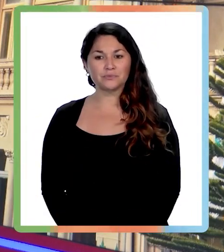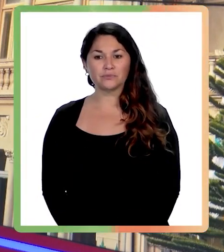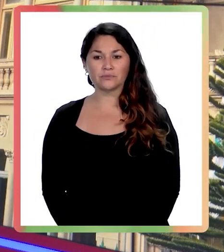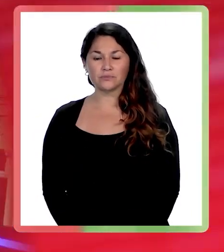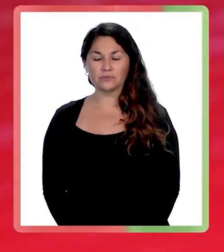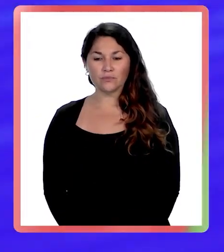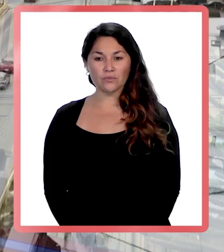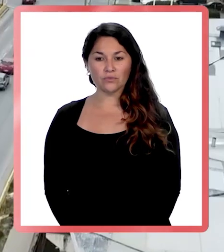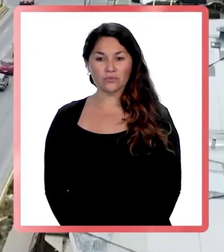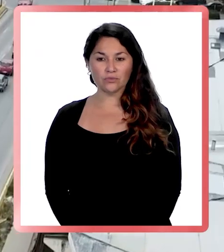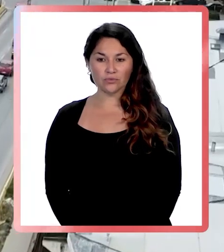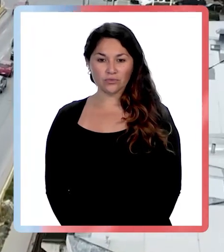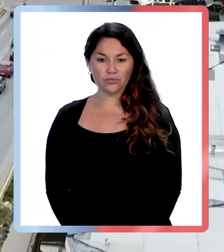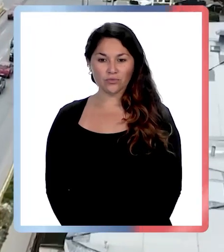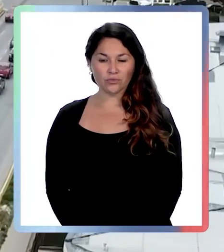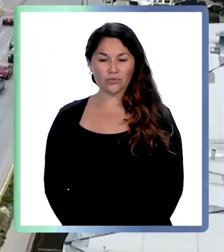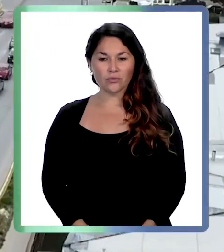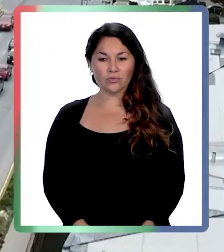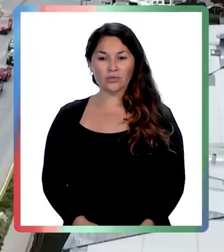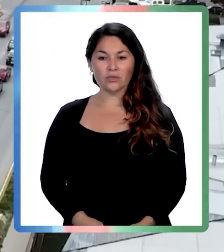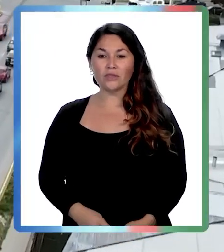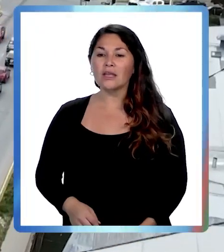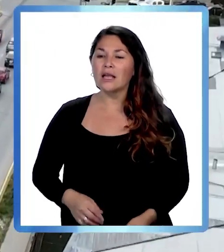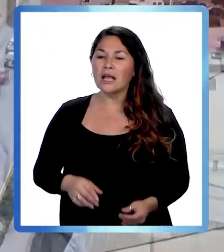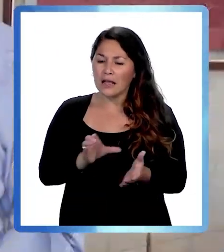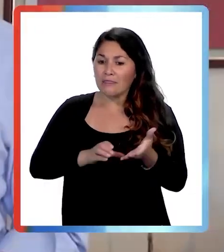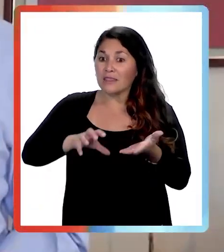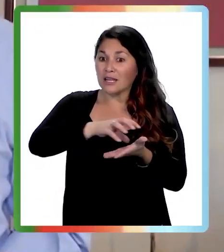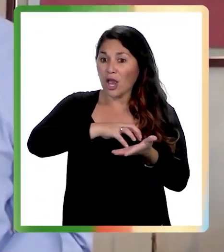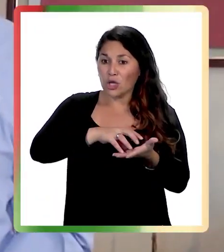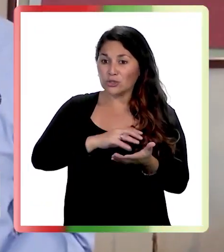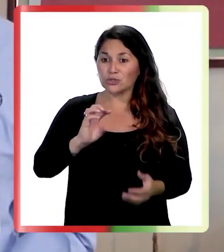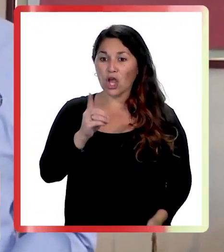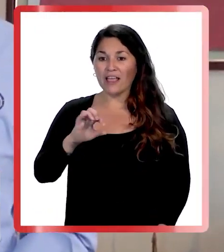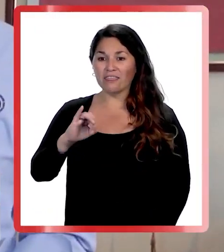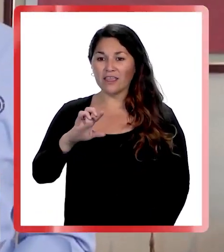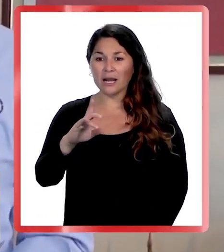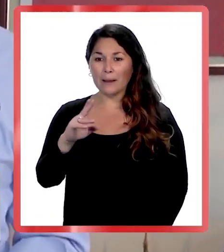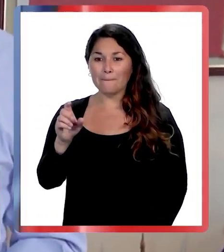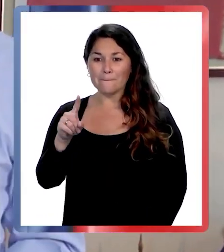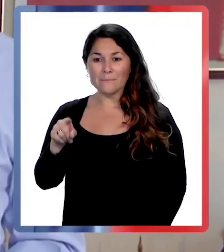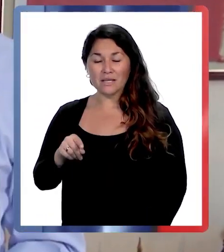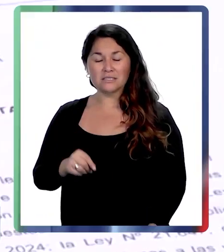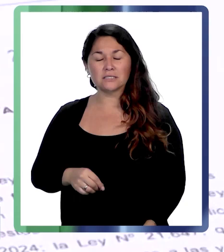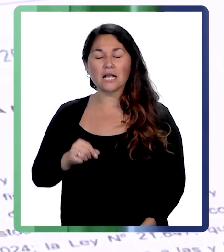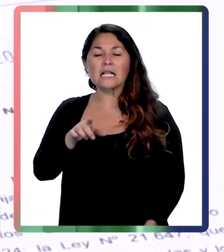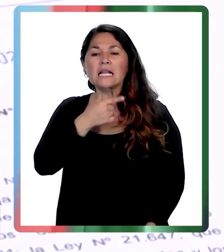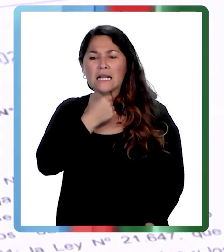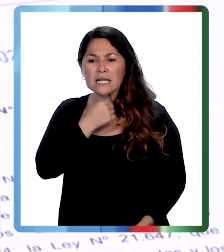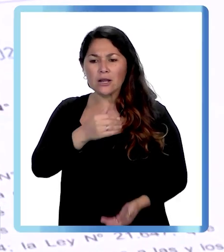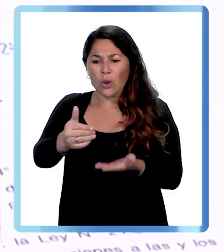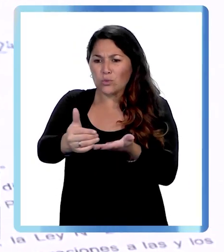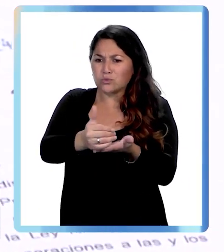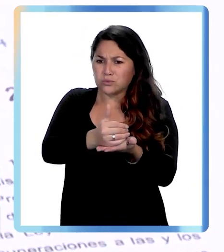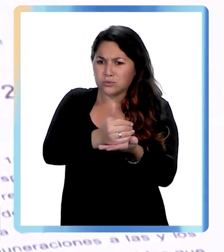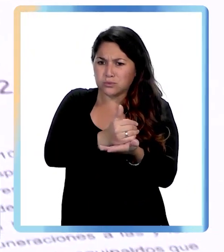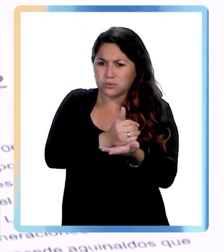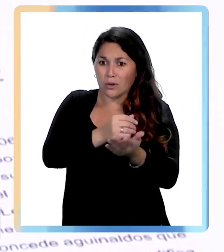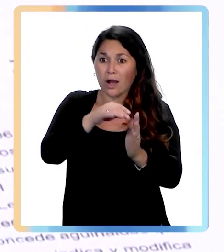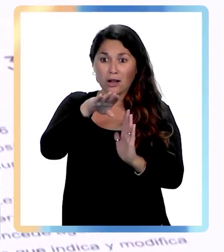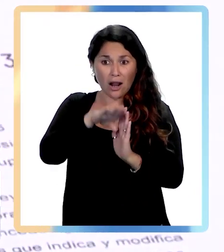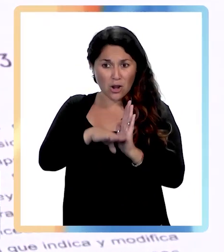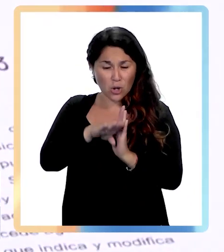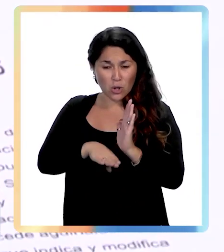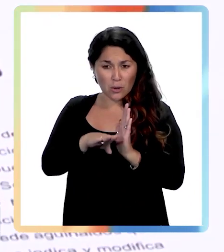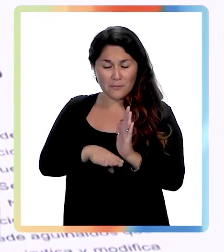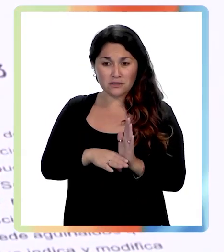Patagonia. La Dirección de Presupuestos DIPRES pretende para el próximo mes descontar de manera automática a través de la Tesorería